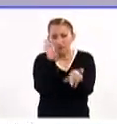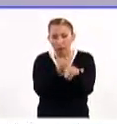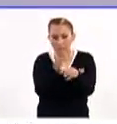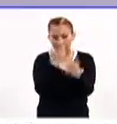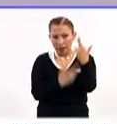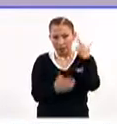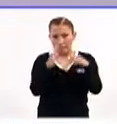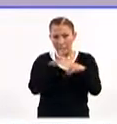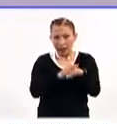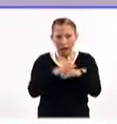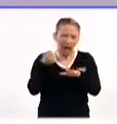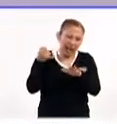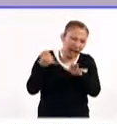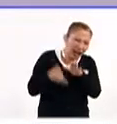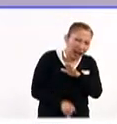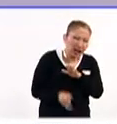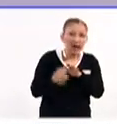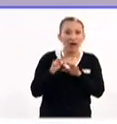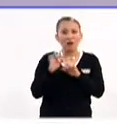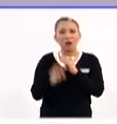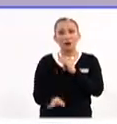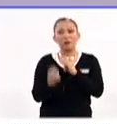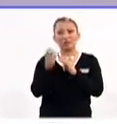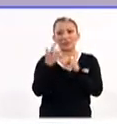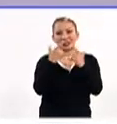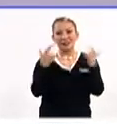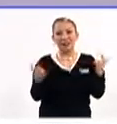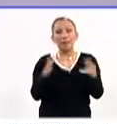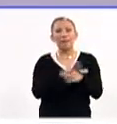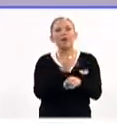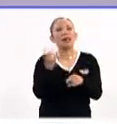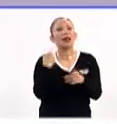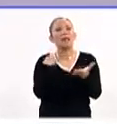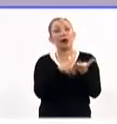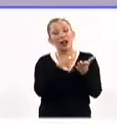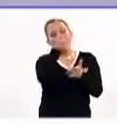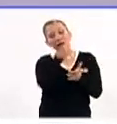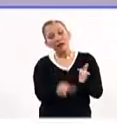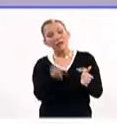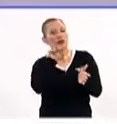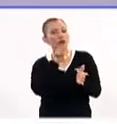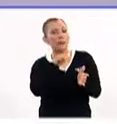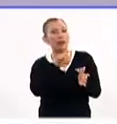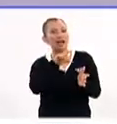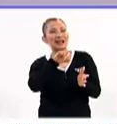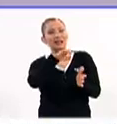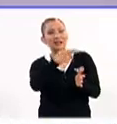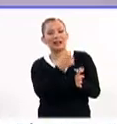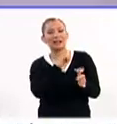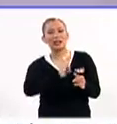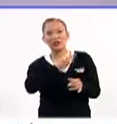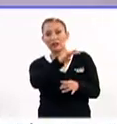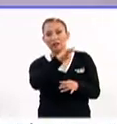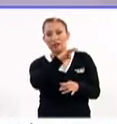pausa y regresemos para que nos cuente el final de esta historia, por qué se valoró así a Malitzin en el siglo